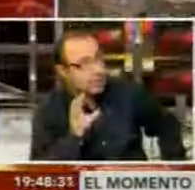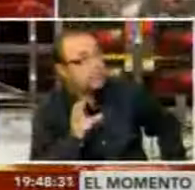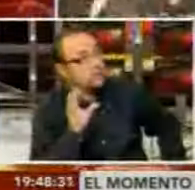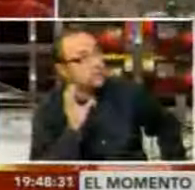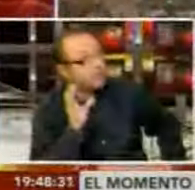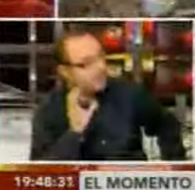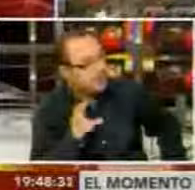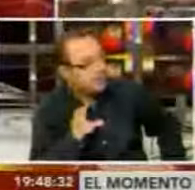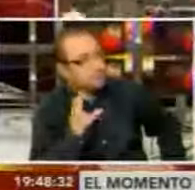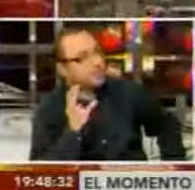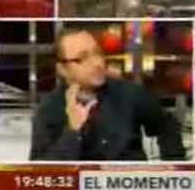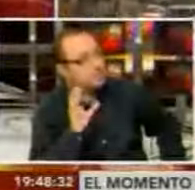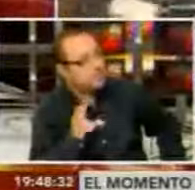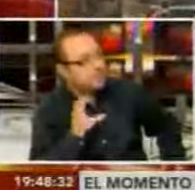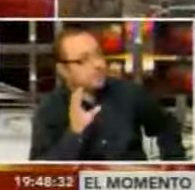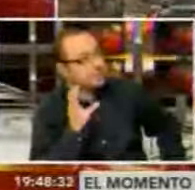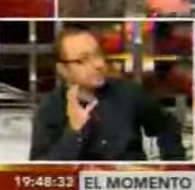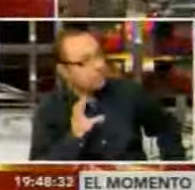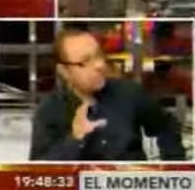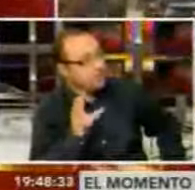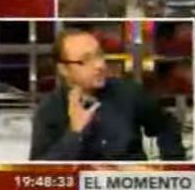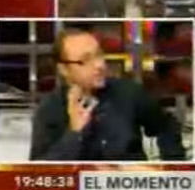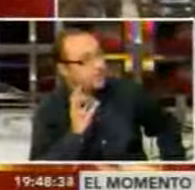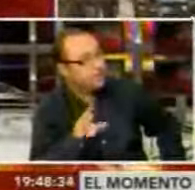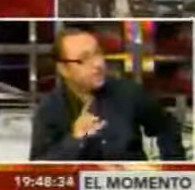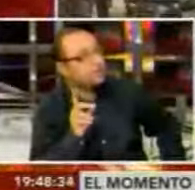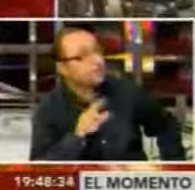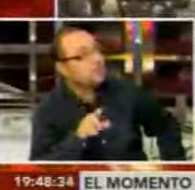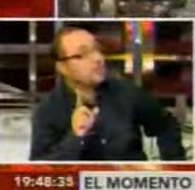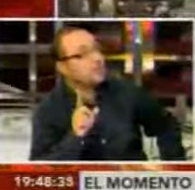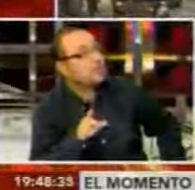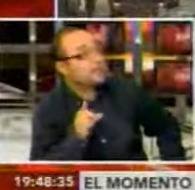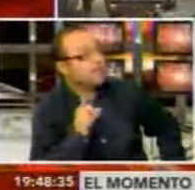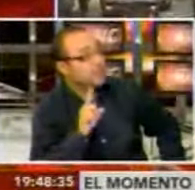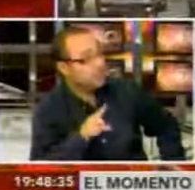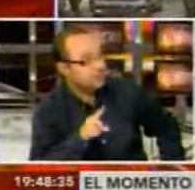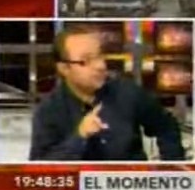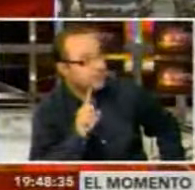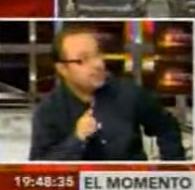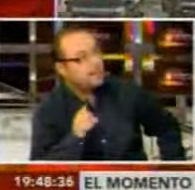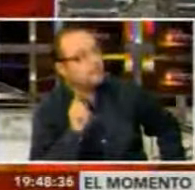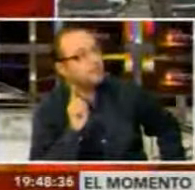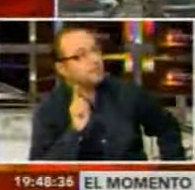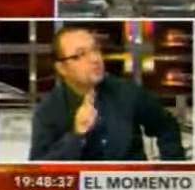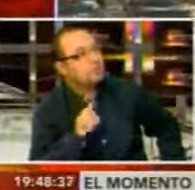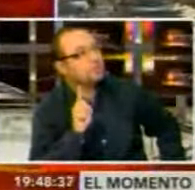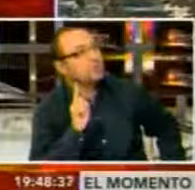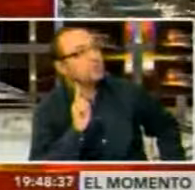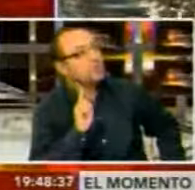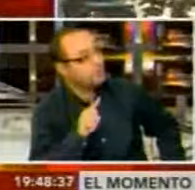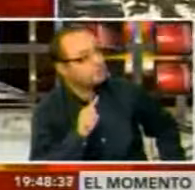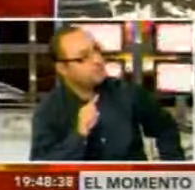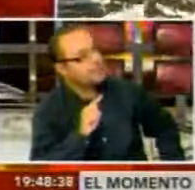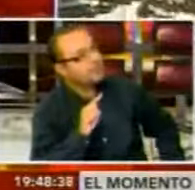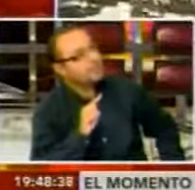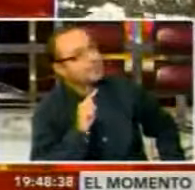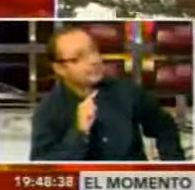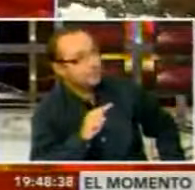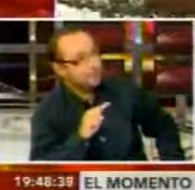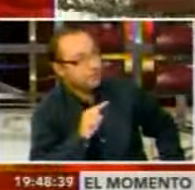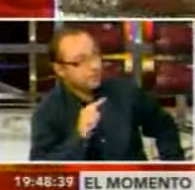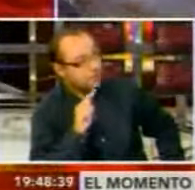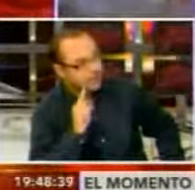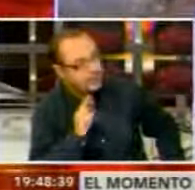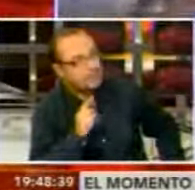los mineros. Él hizo uso y abuso de ese evento, tanto así que llegó a un 63% de aprobación y luego con